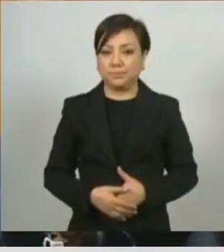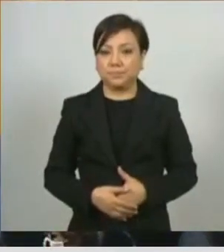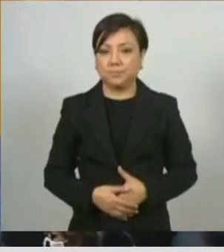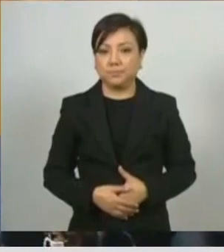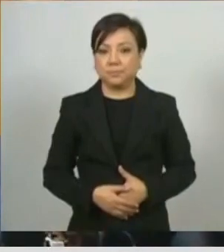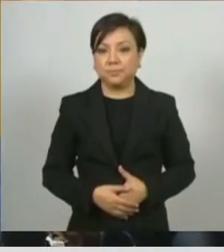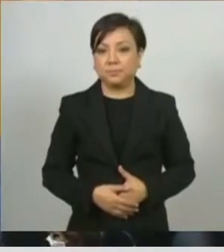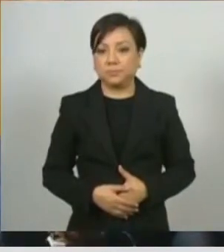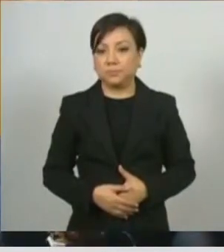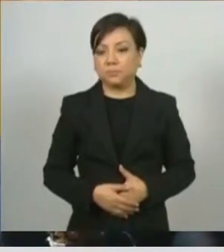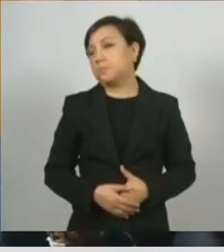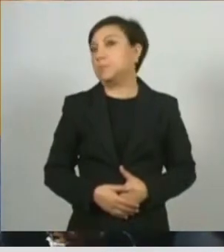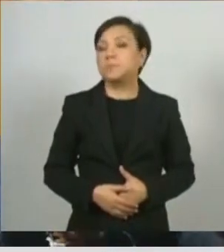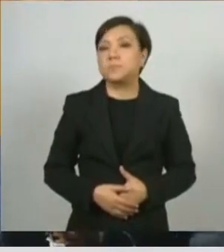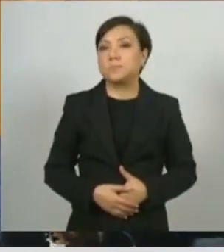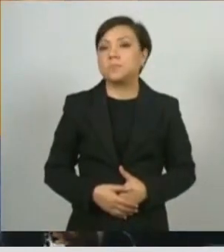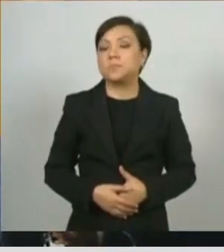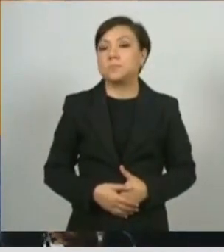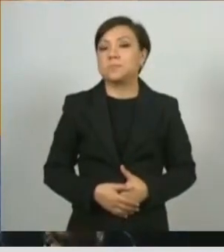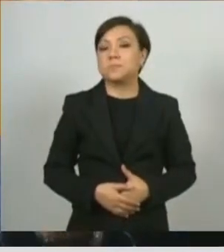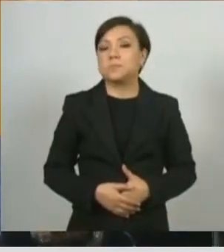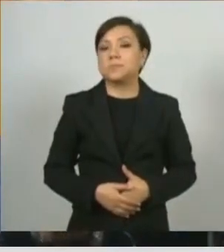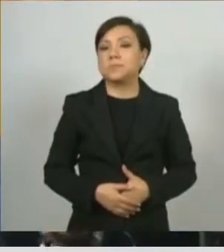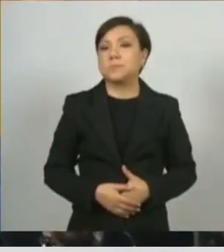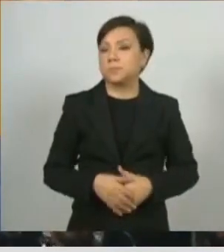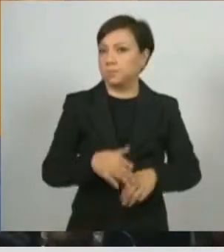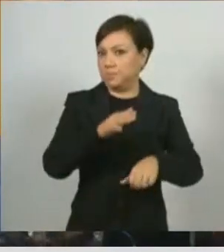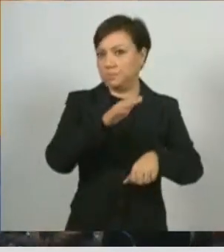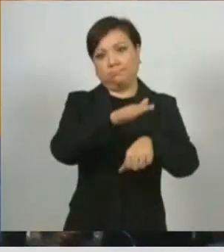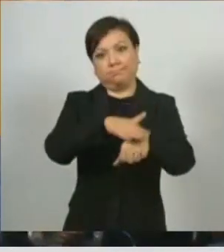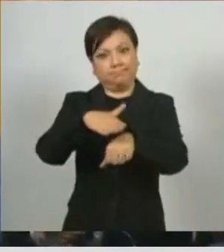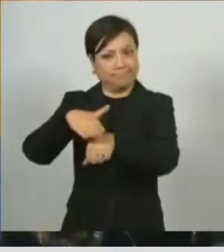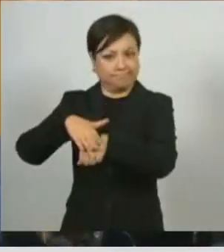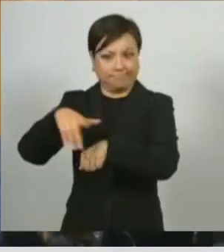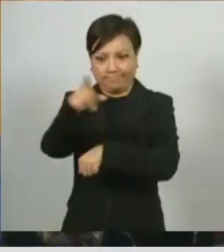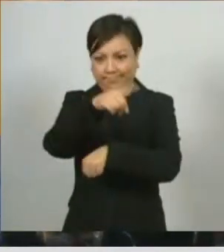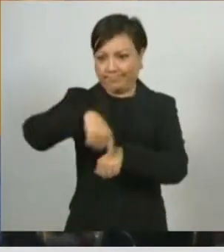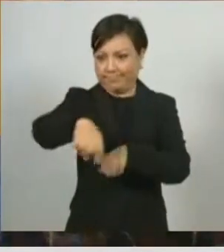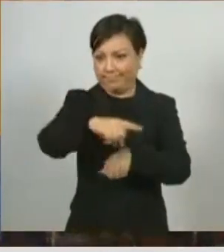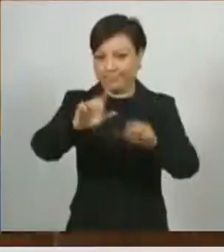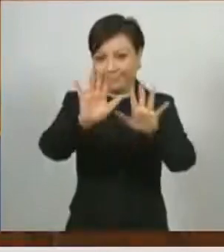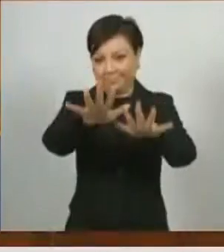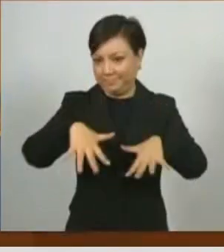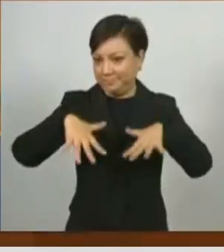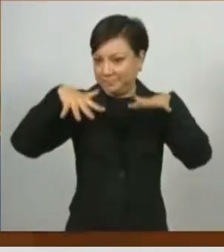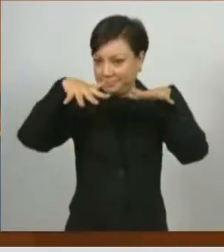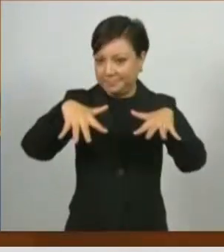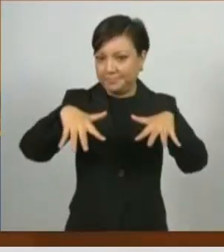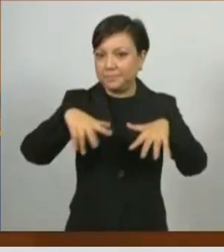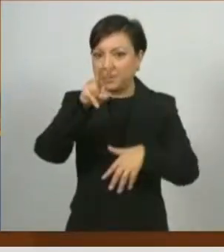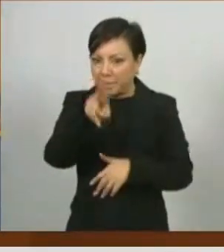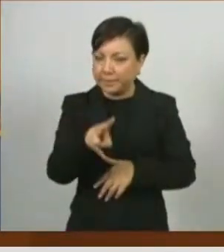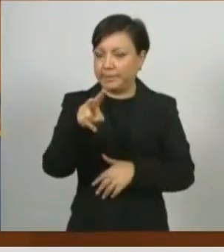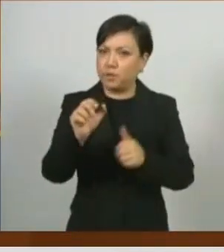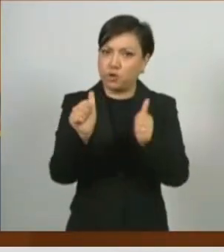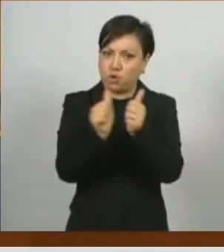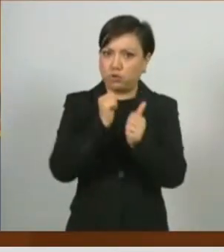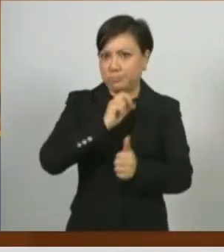llamar la atención de esta honorable asamblea por un tema muy